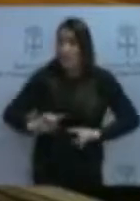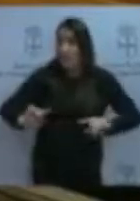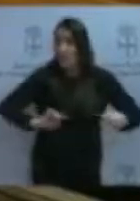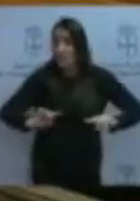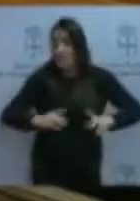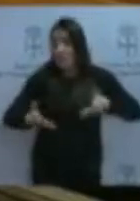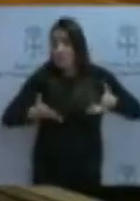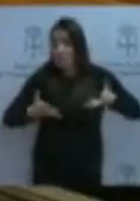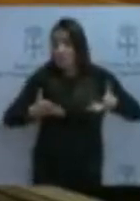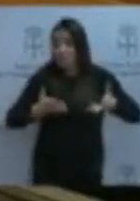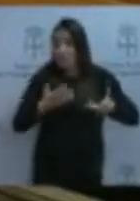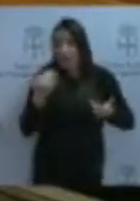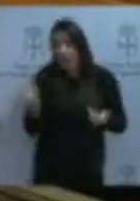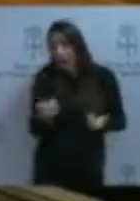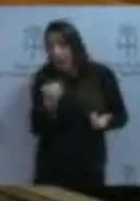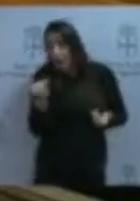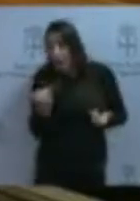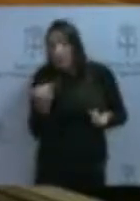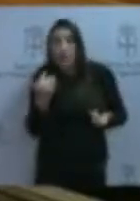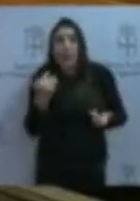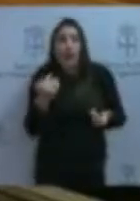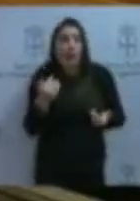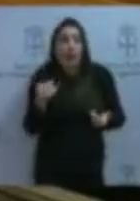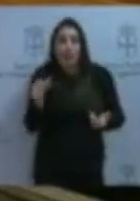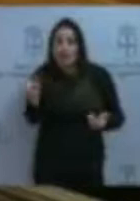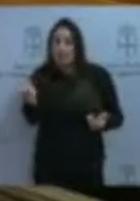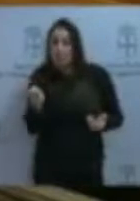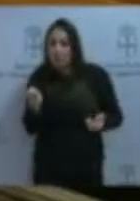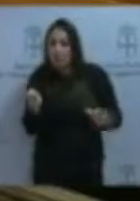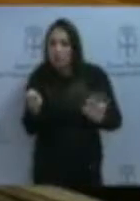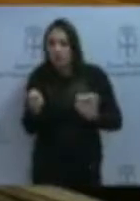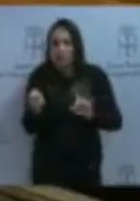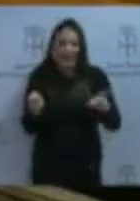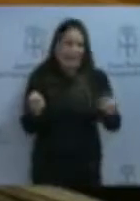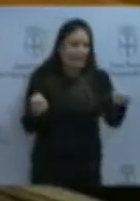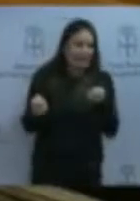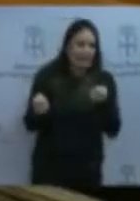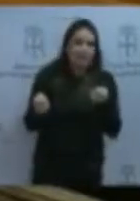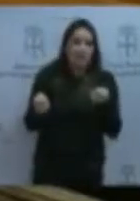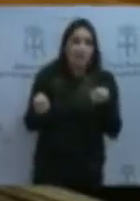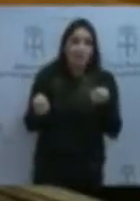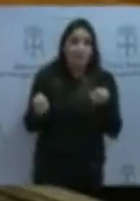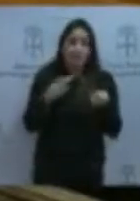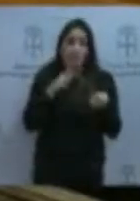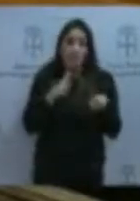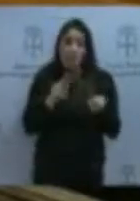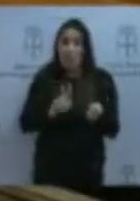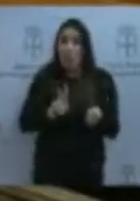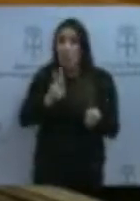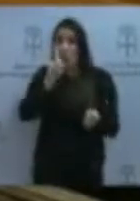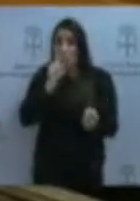o de xefatures el decidir si entra tal persona o tal otra, porque nos 2 años previos